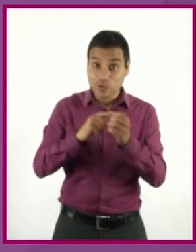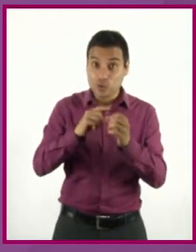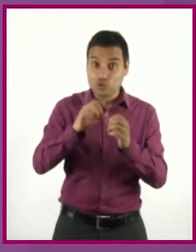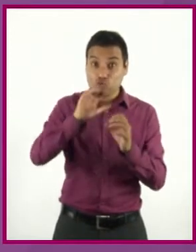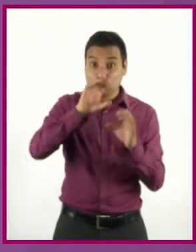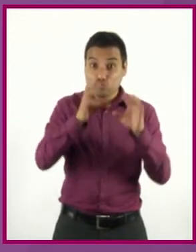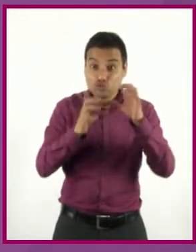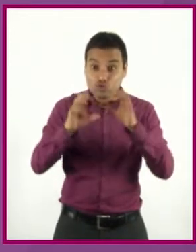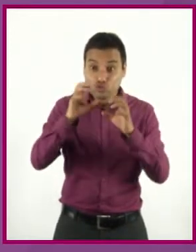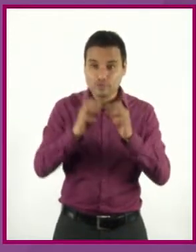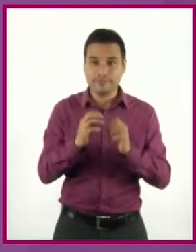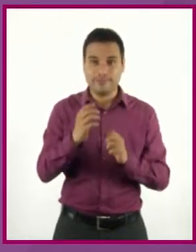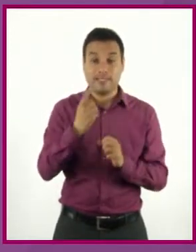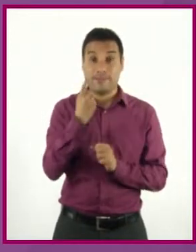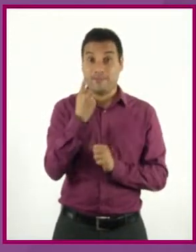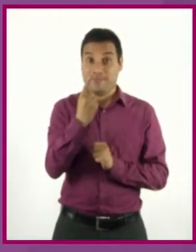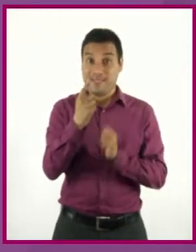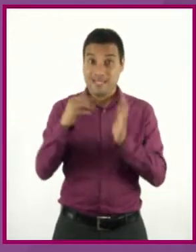leí que en